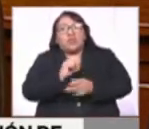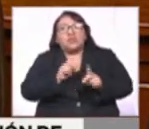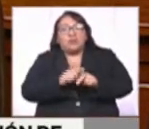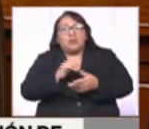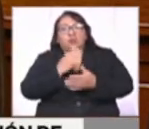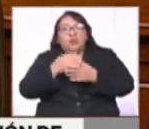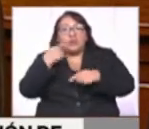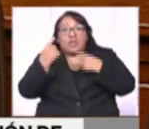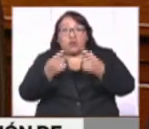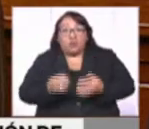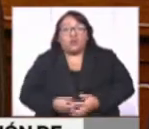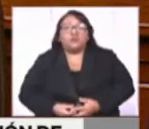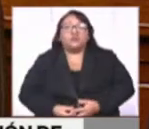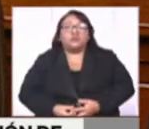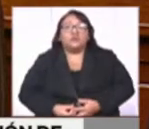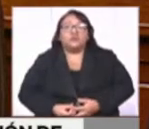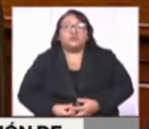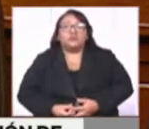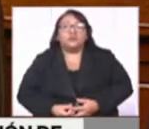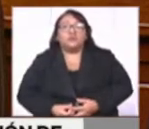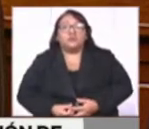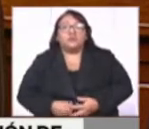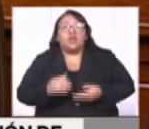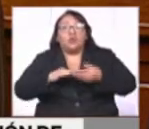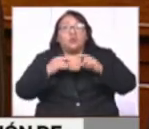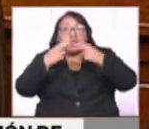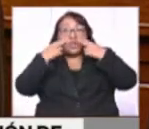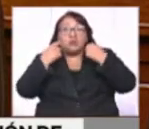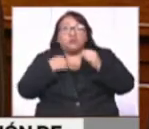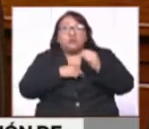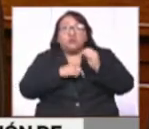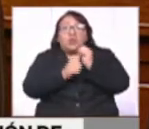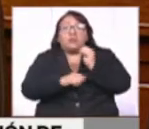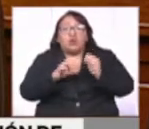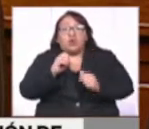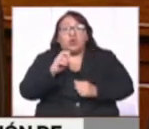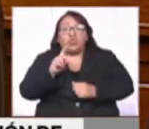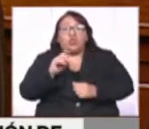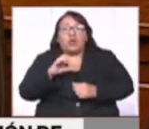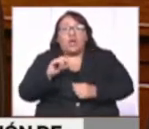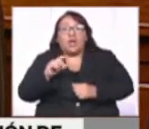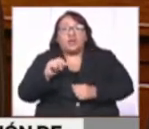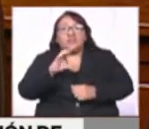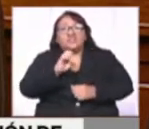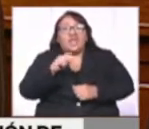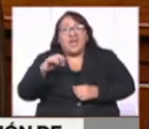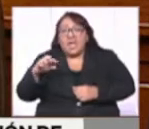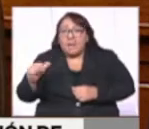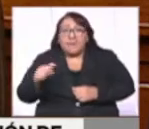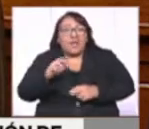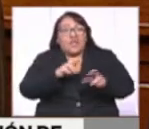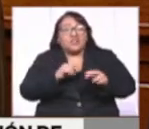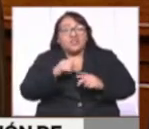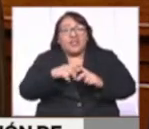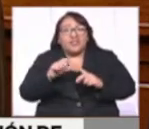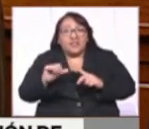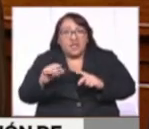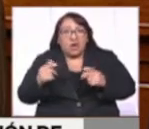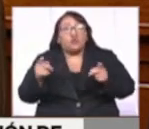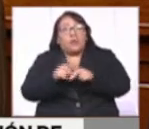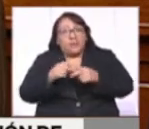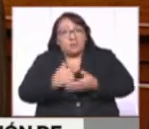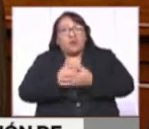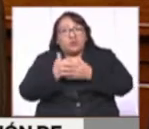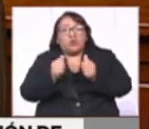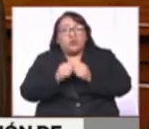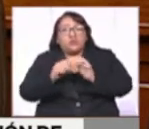la delincuencia. Y nuestras comunidades nativas, nuestros hermanos de Condorcanqui, del Cenepa, del río Santiago, también sean beneficiados